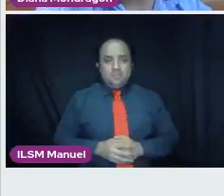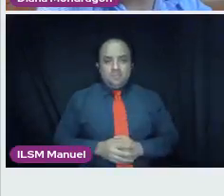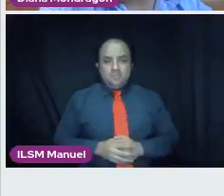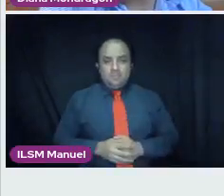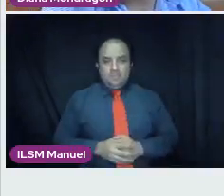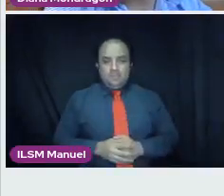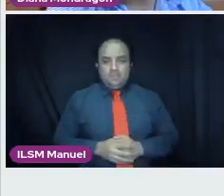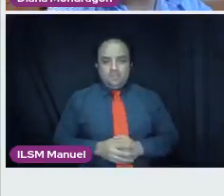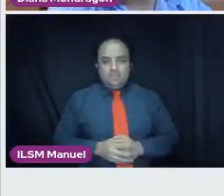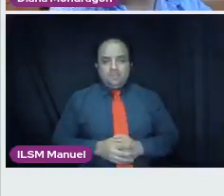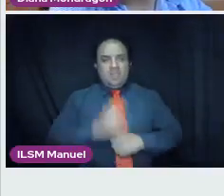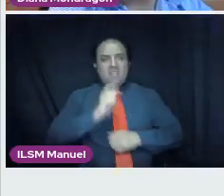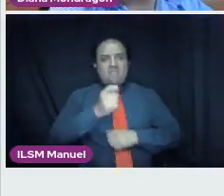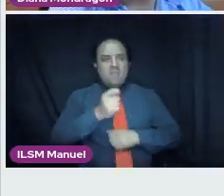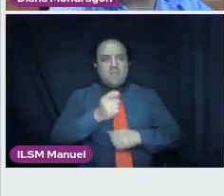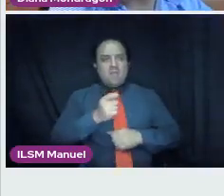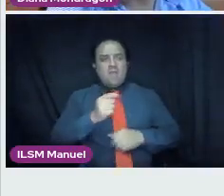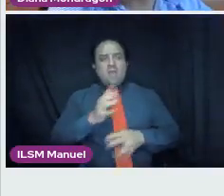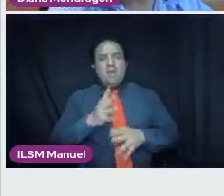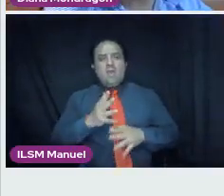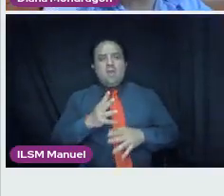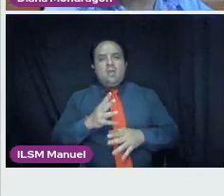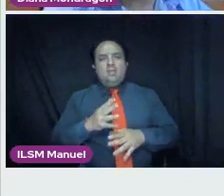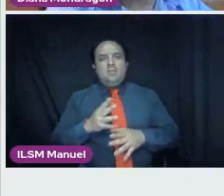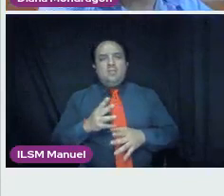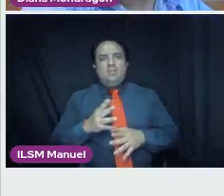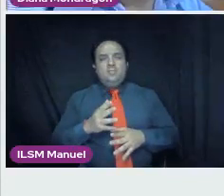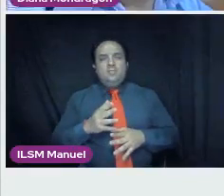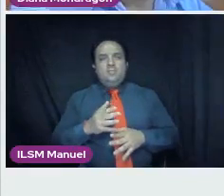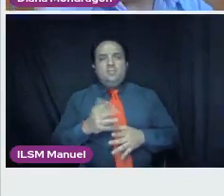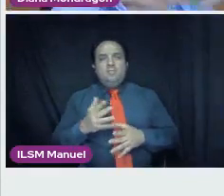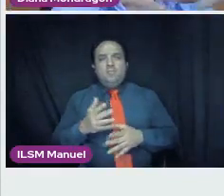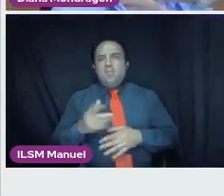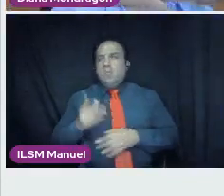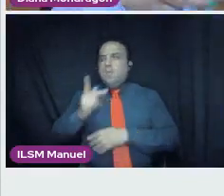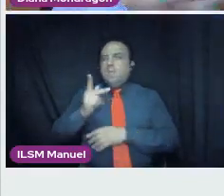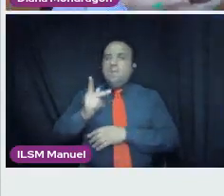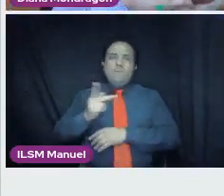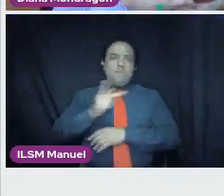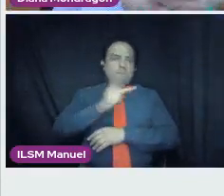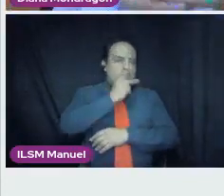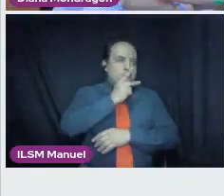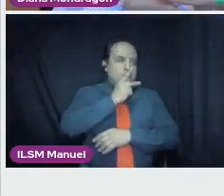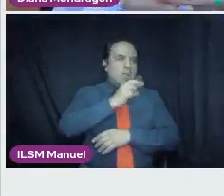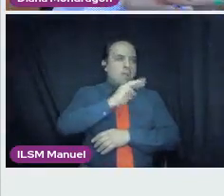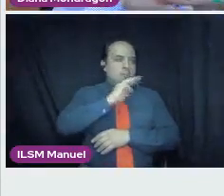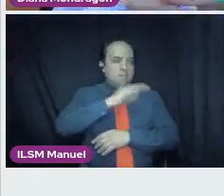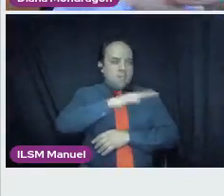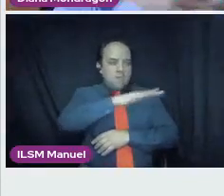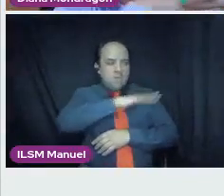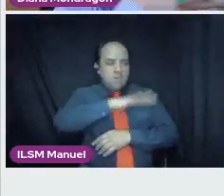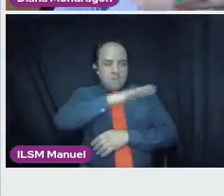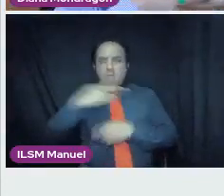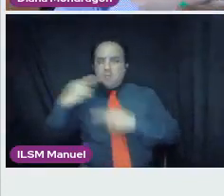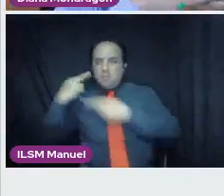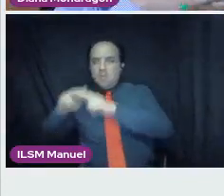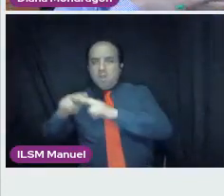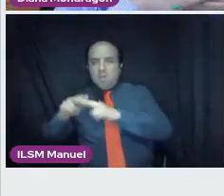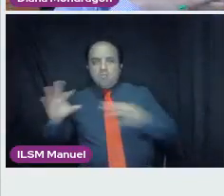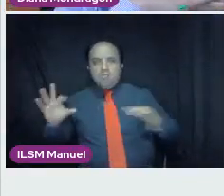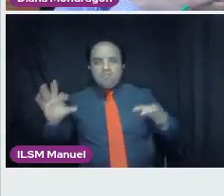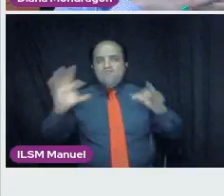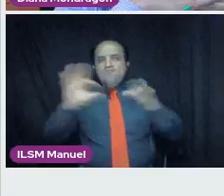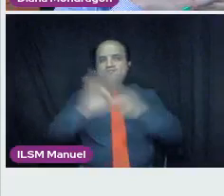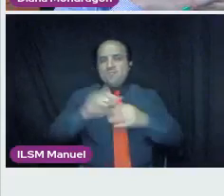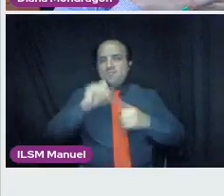encontrar esta equidad entre padres y adolescentes, padres y docentes, y poder generar este vínculo en donde todos buscaban el